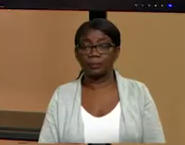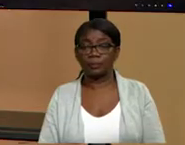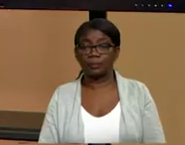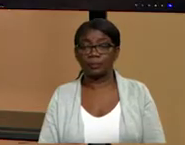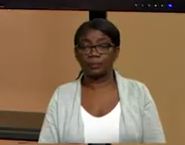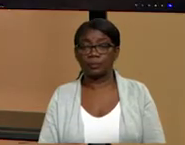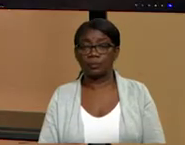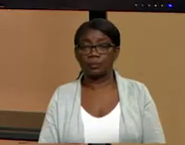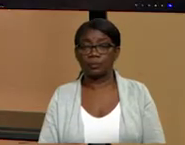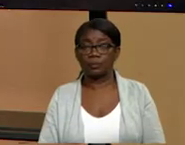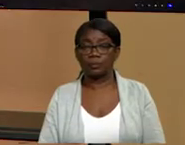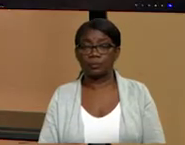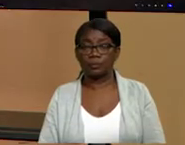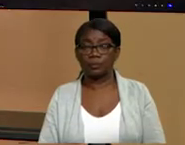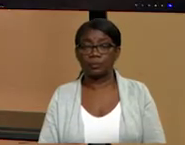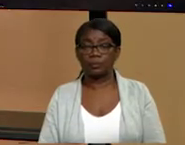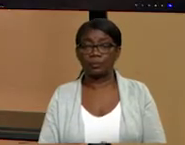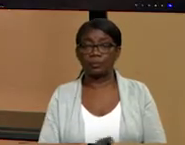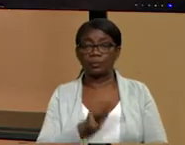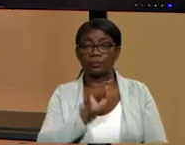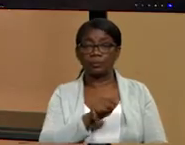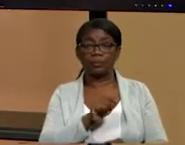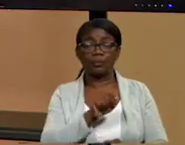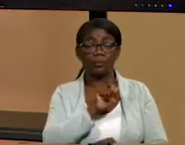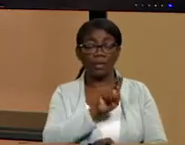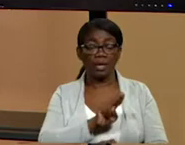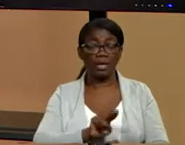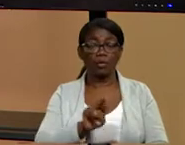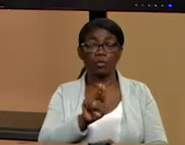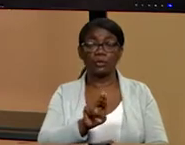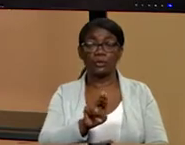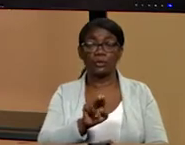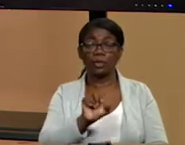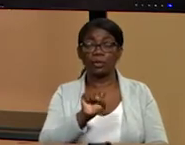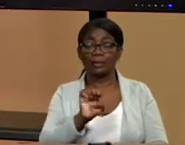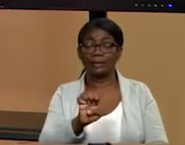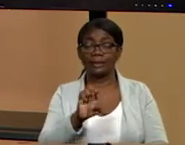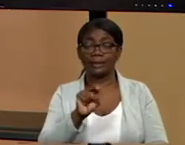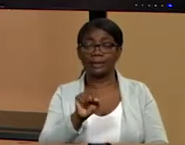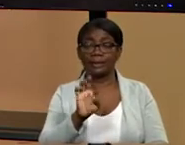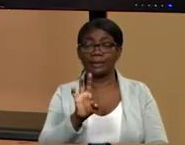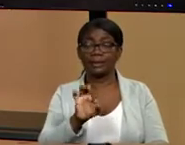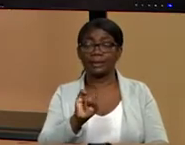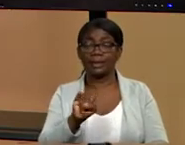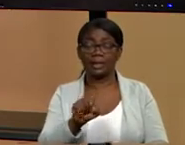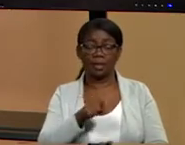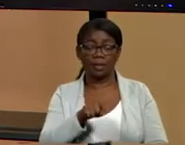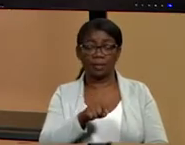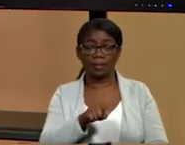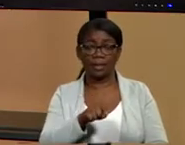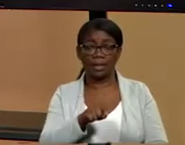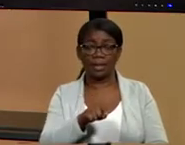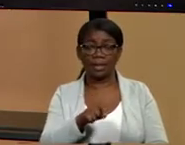uso de los sentidos es fundamental para la detección de fallas